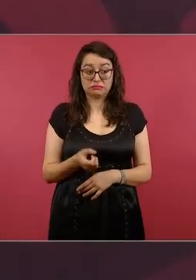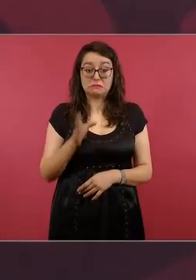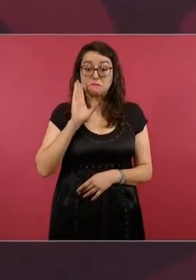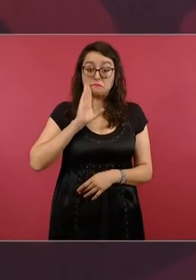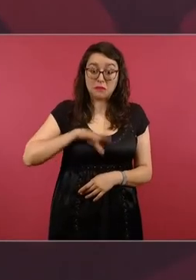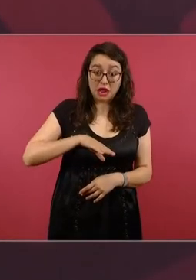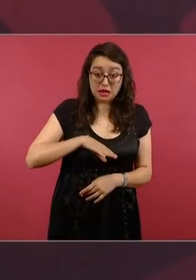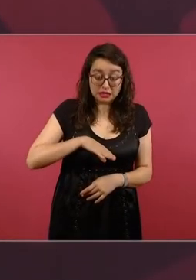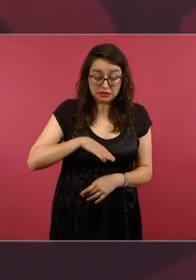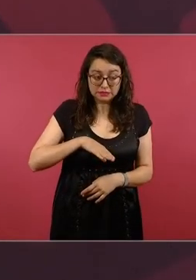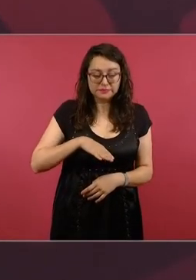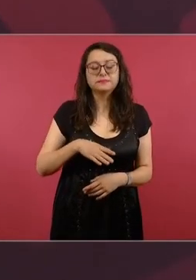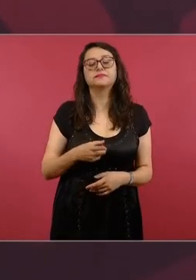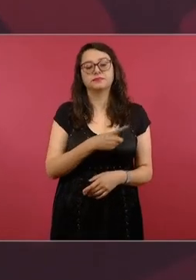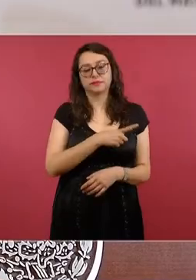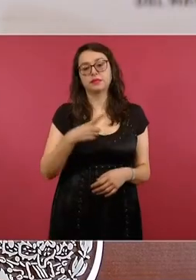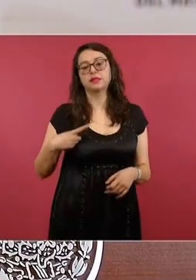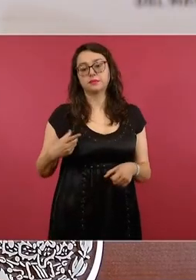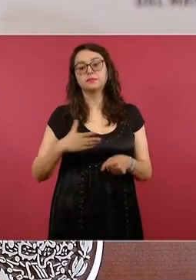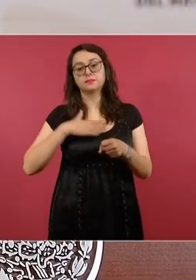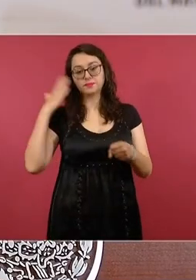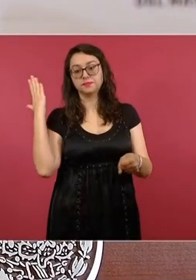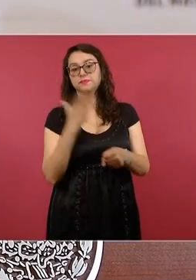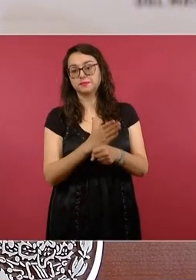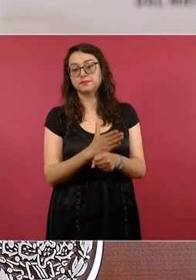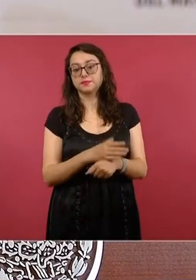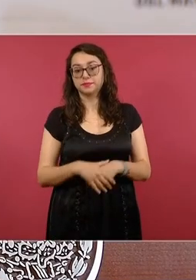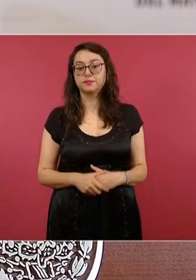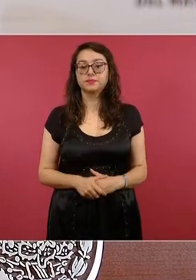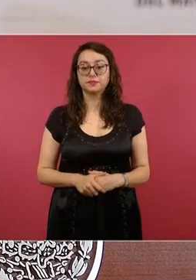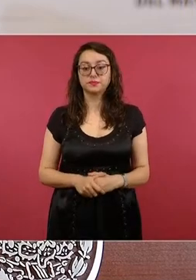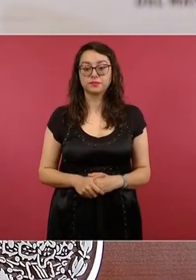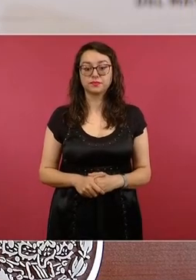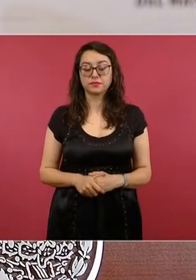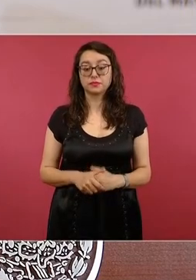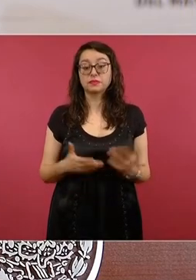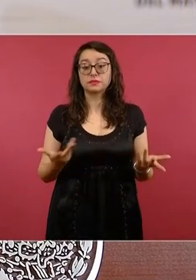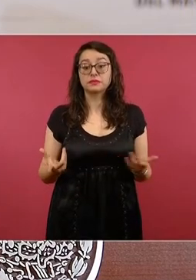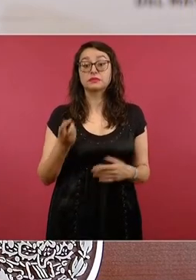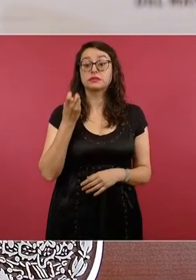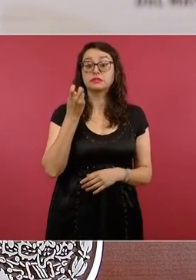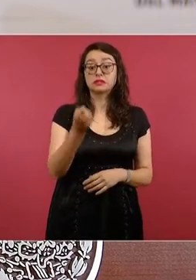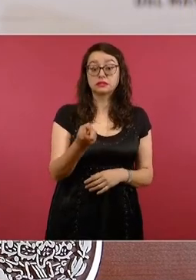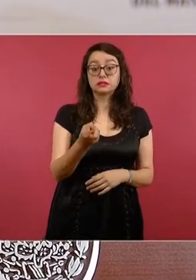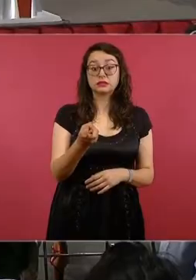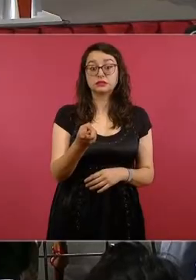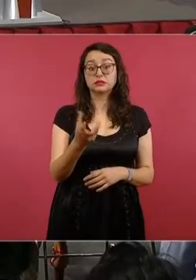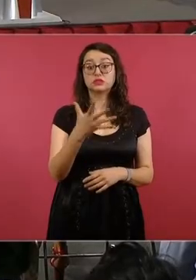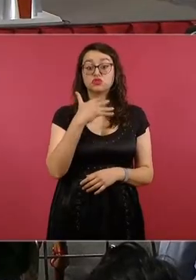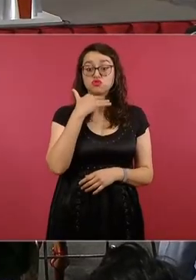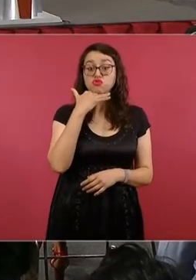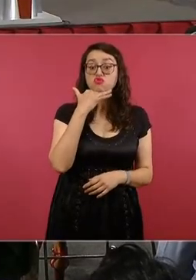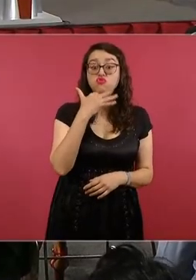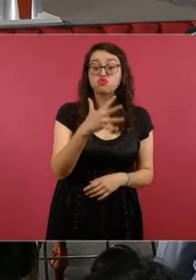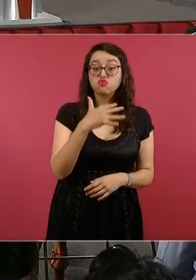indebido, se castiga, porque no debe haber ni